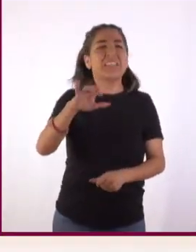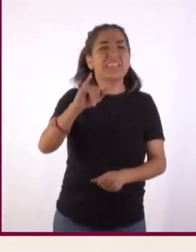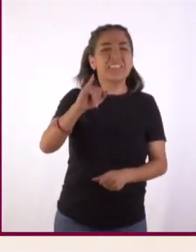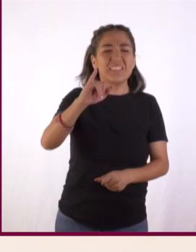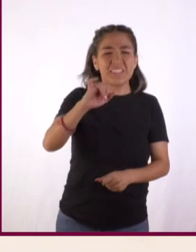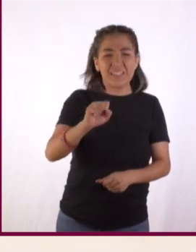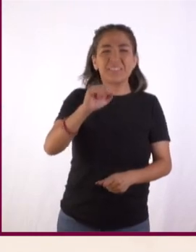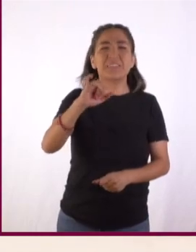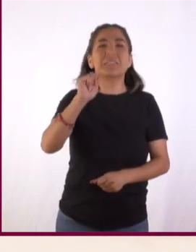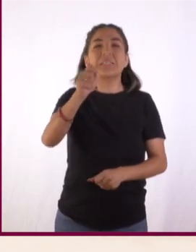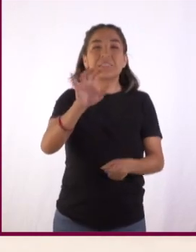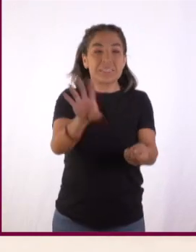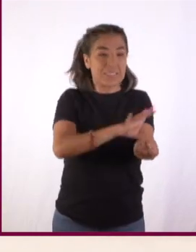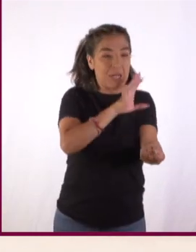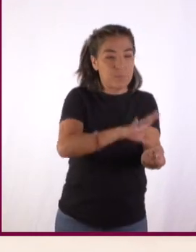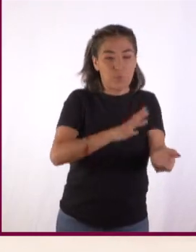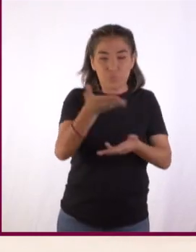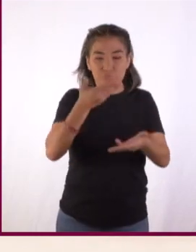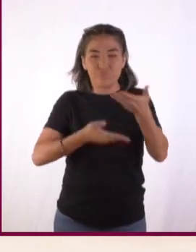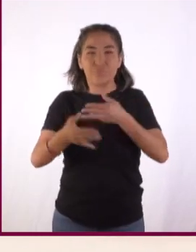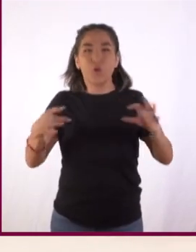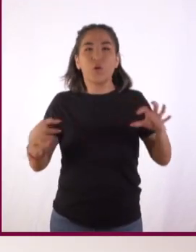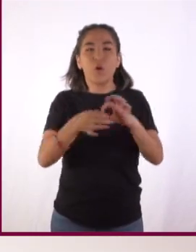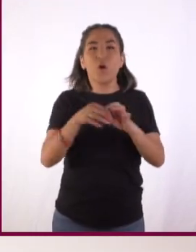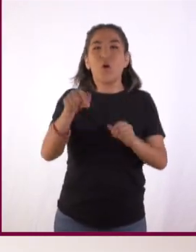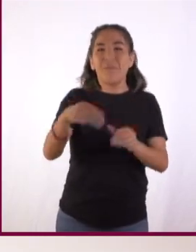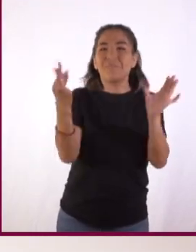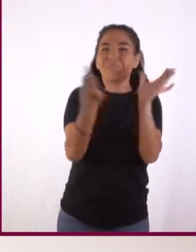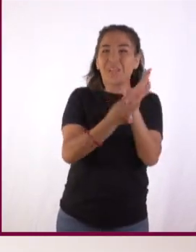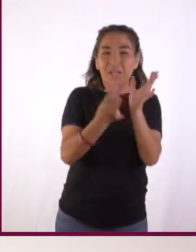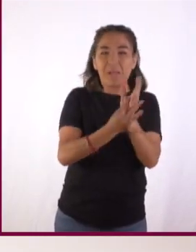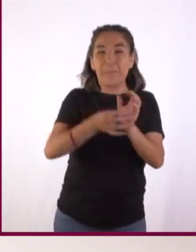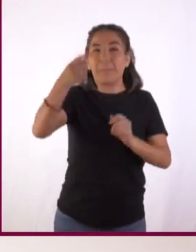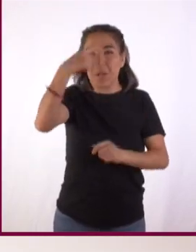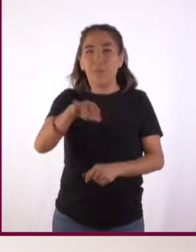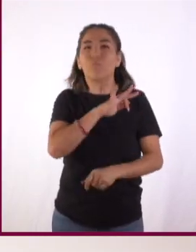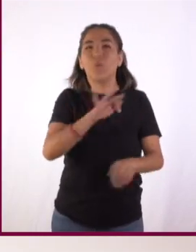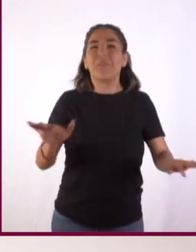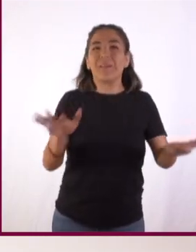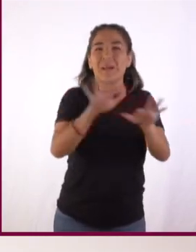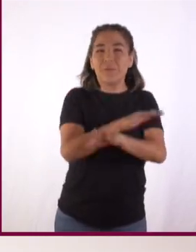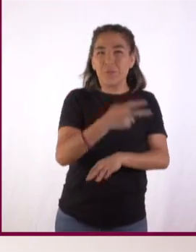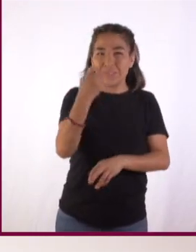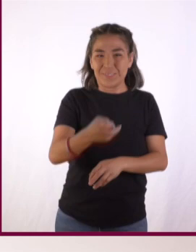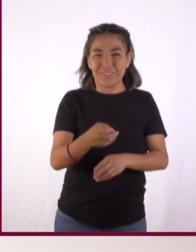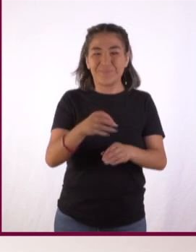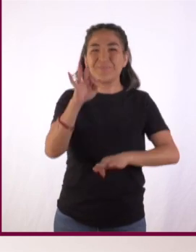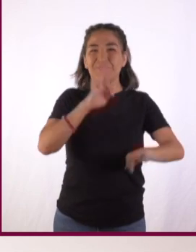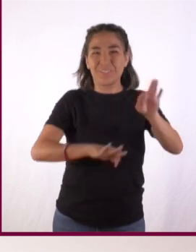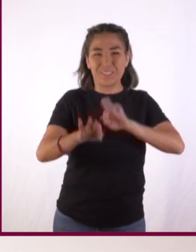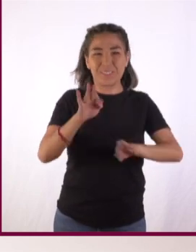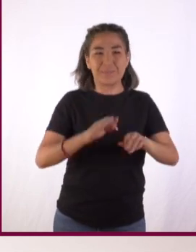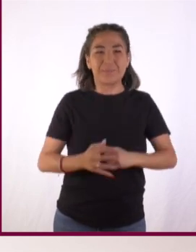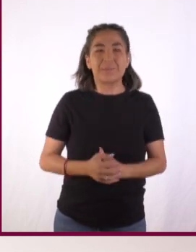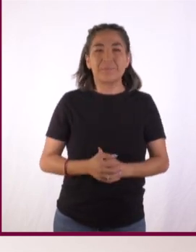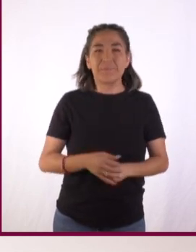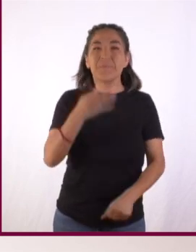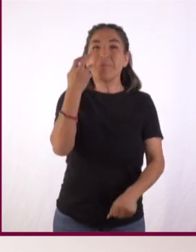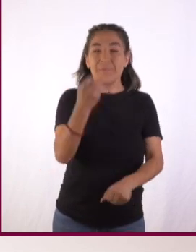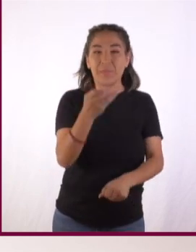histéresis consiste en que un campo magnético interactúe con un material ferromagnético para modificar sus condiciones